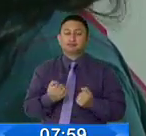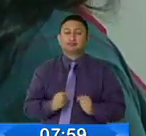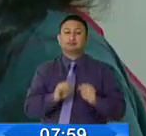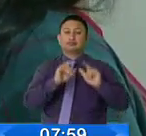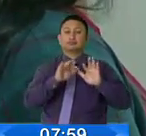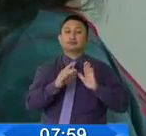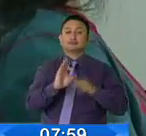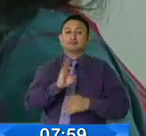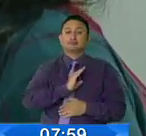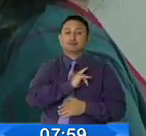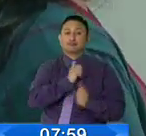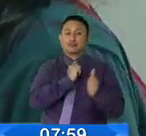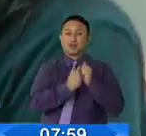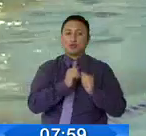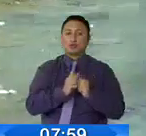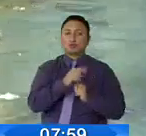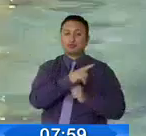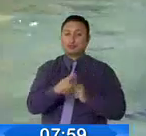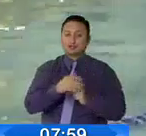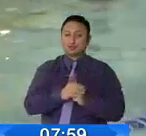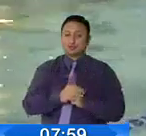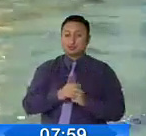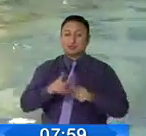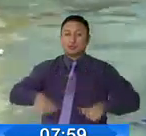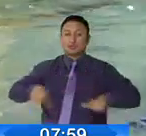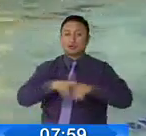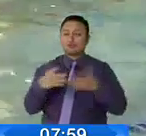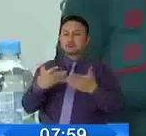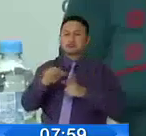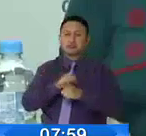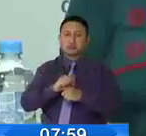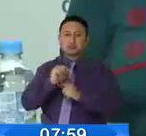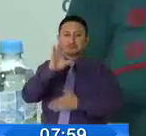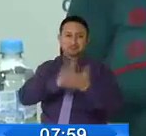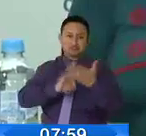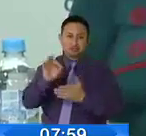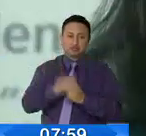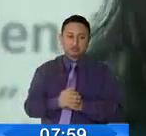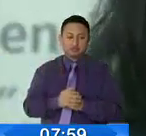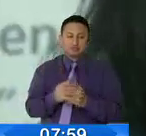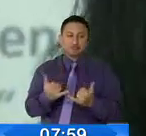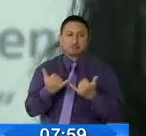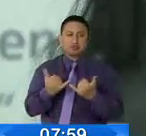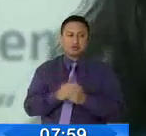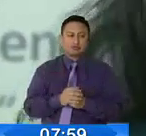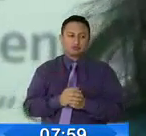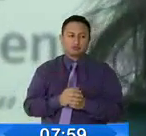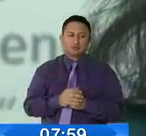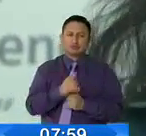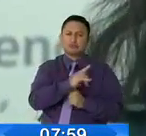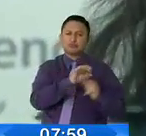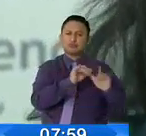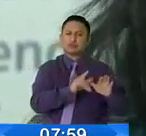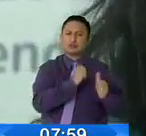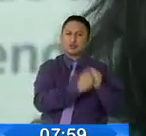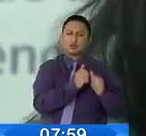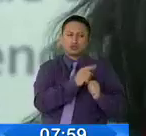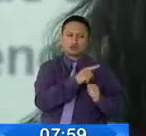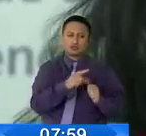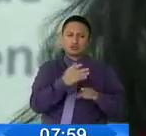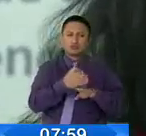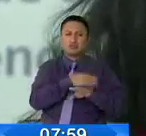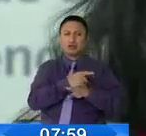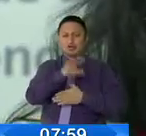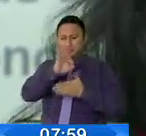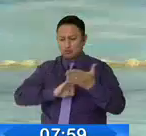de Deportes la que deberá avalar el sitio en donde se entrena. La pregunta ahora es, ¿qué toma en cuenta la Secretaría de Deportes para dar